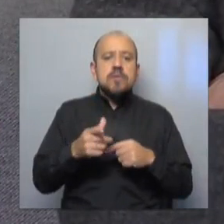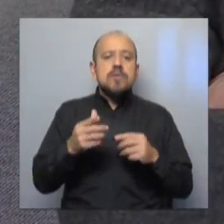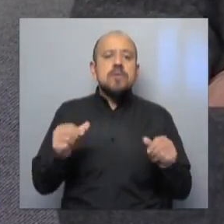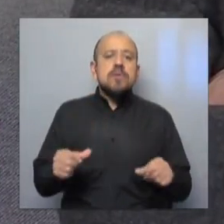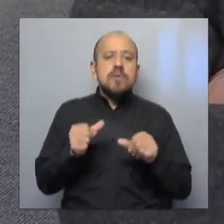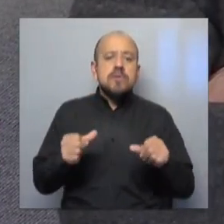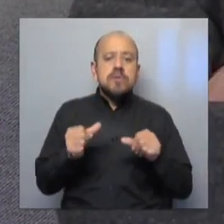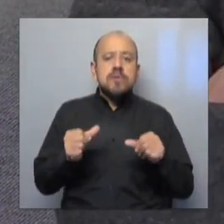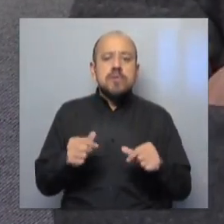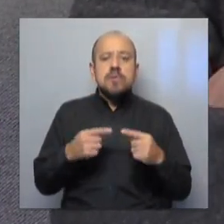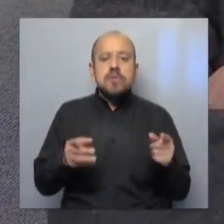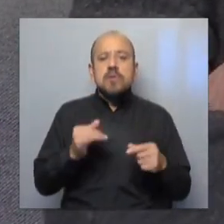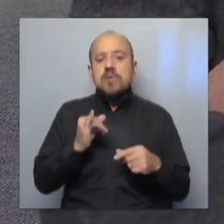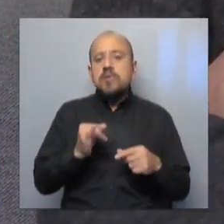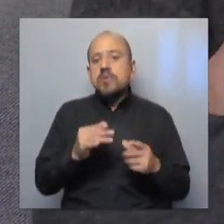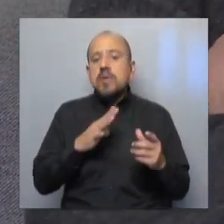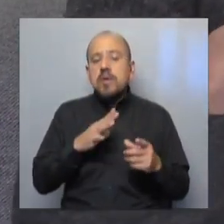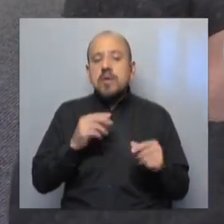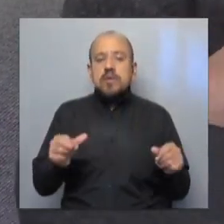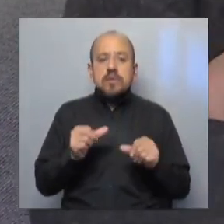algo sí sí